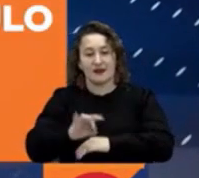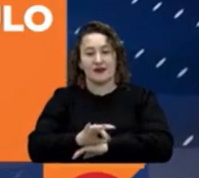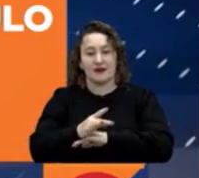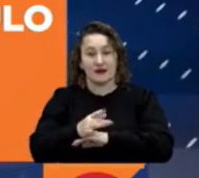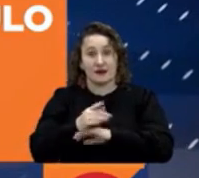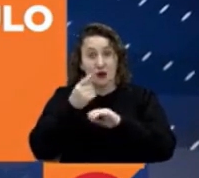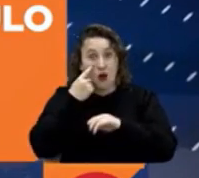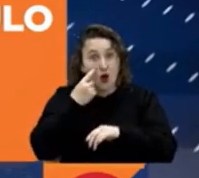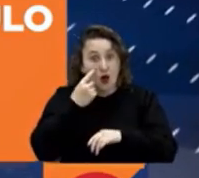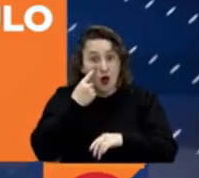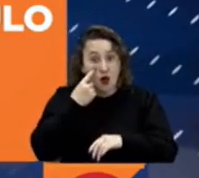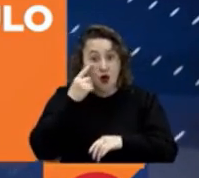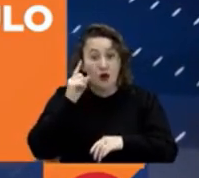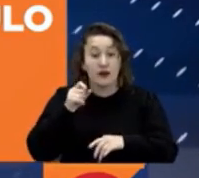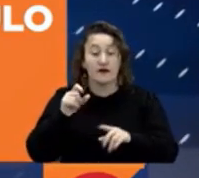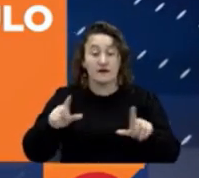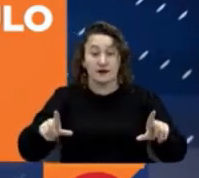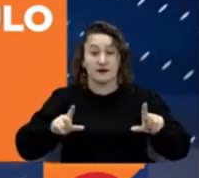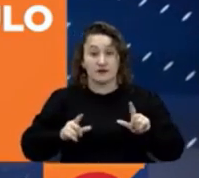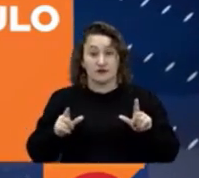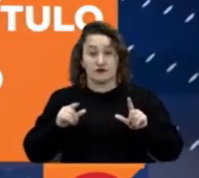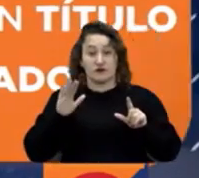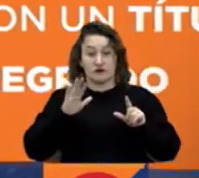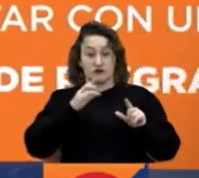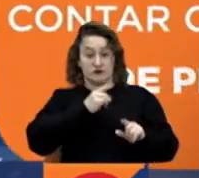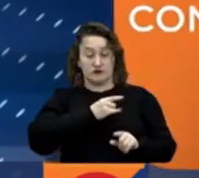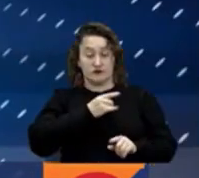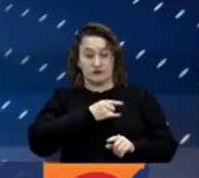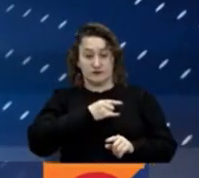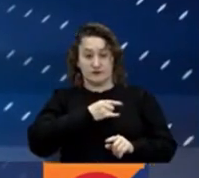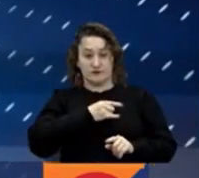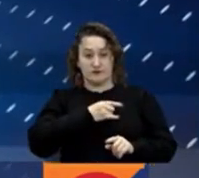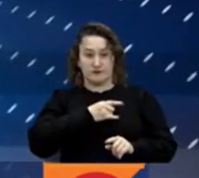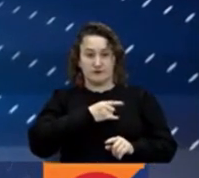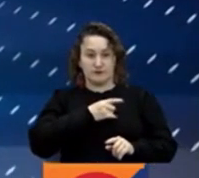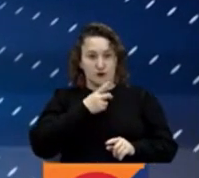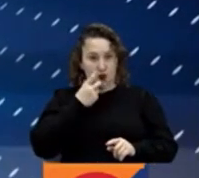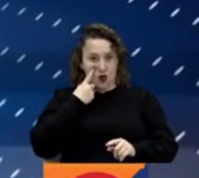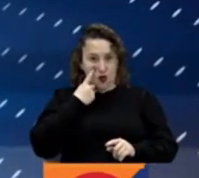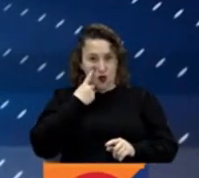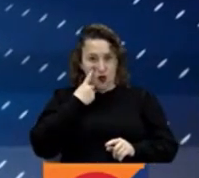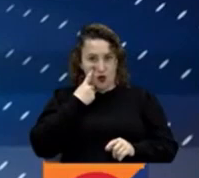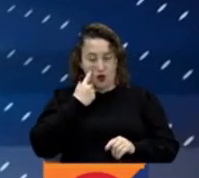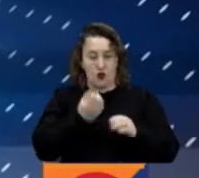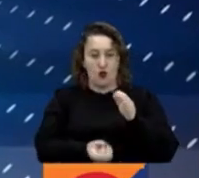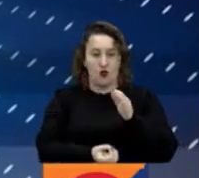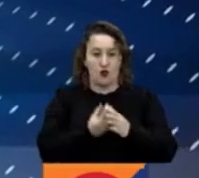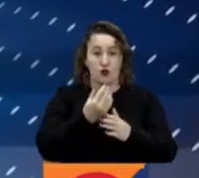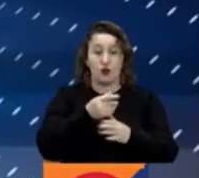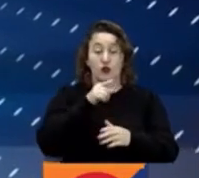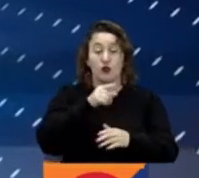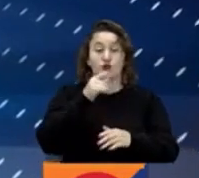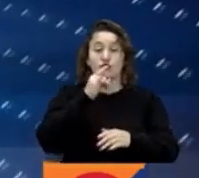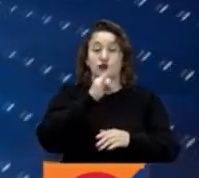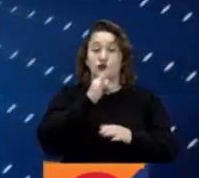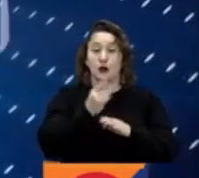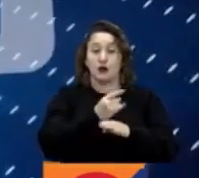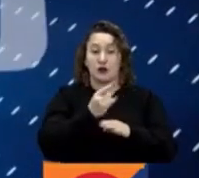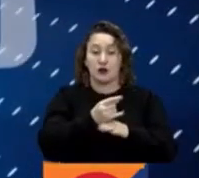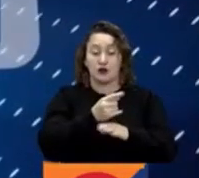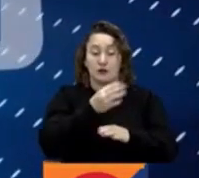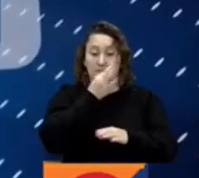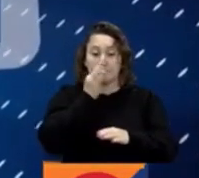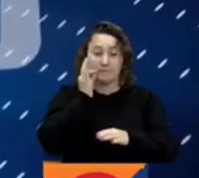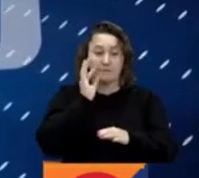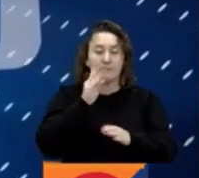es necesario contar con un título de pregrado. Y mucho ojo, cree un usuario y llene sus datos personales. Y